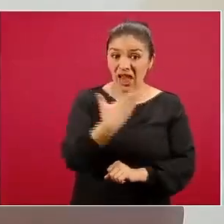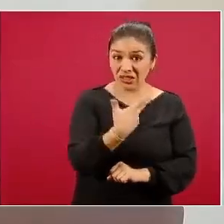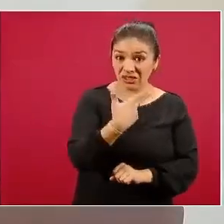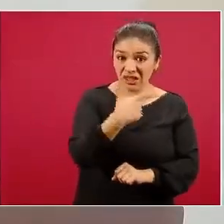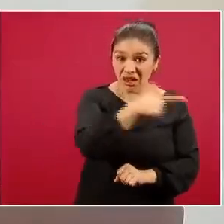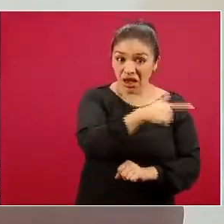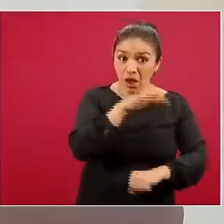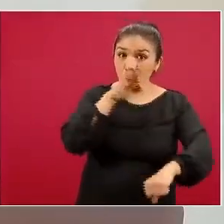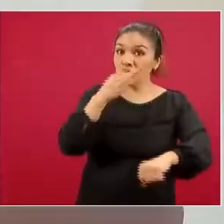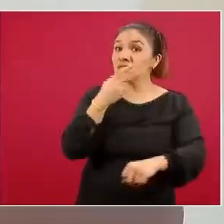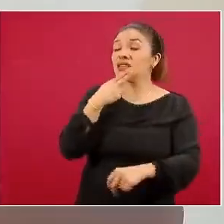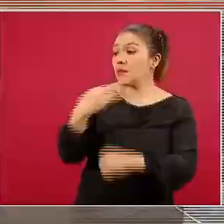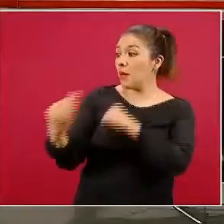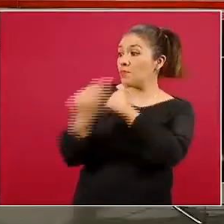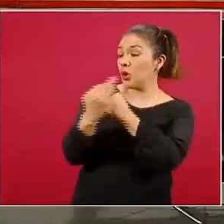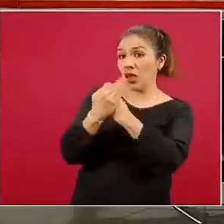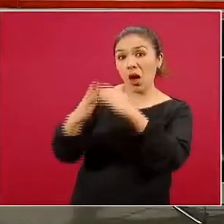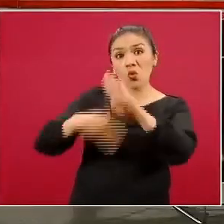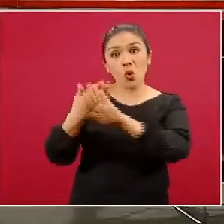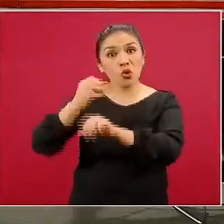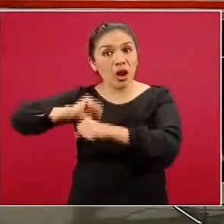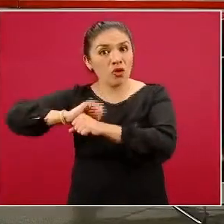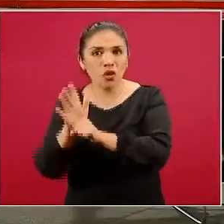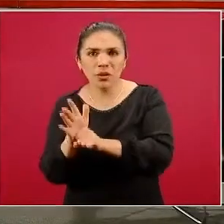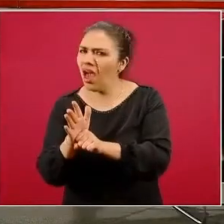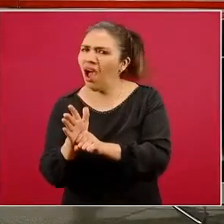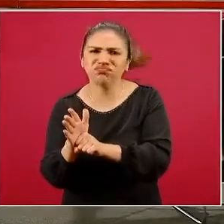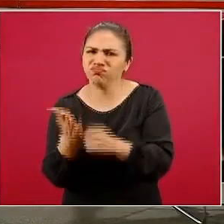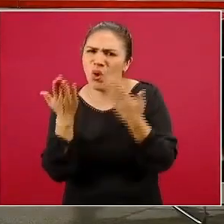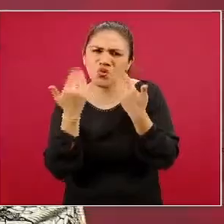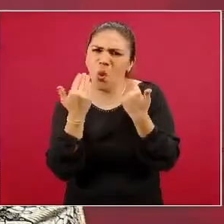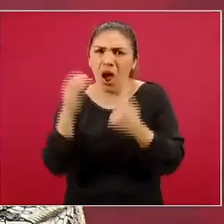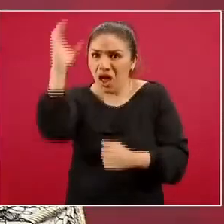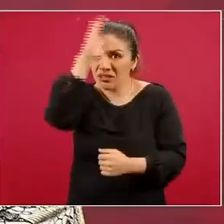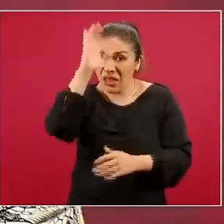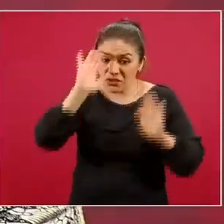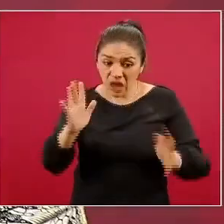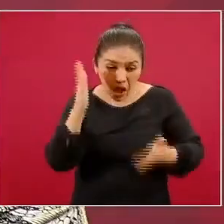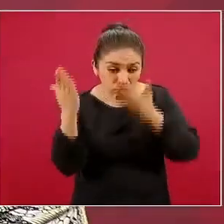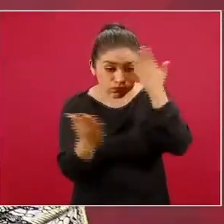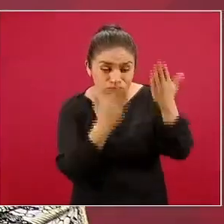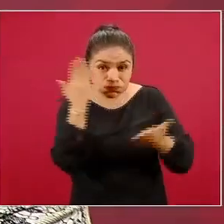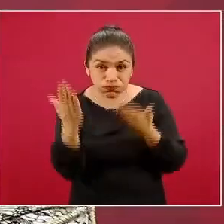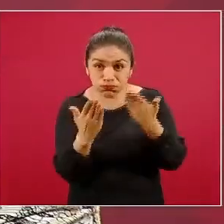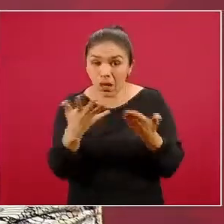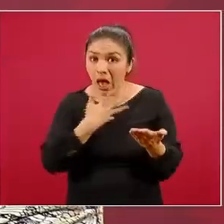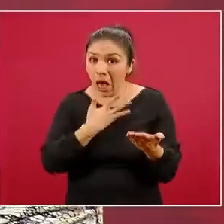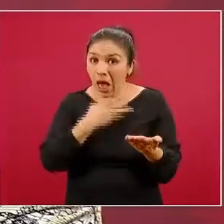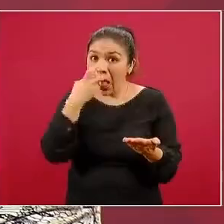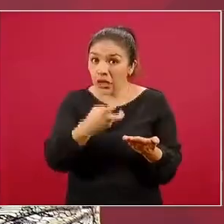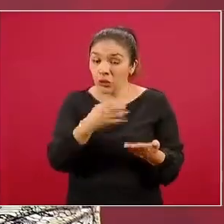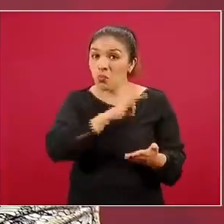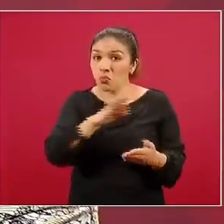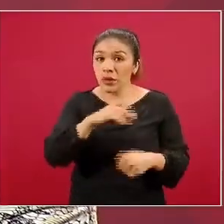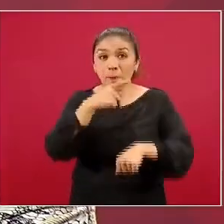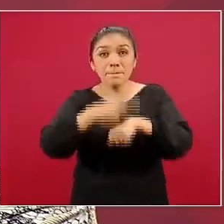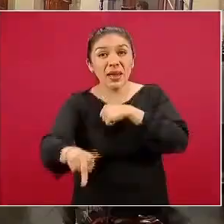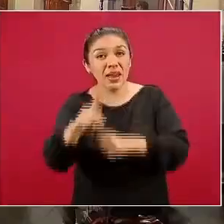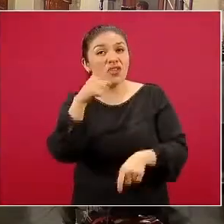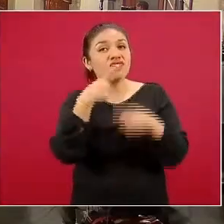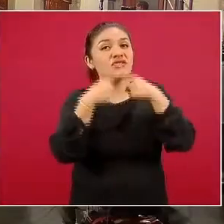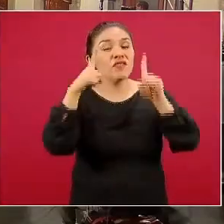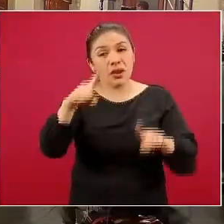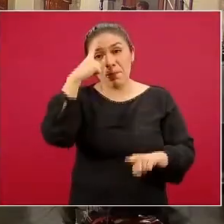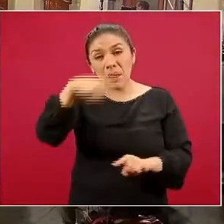no protegen contra la COVID-19. No hay evidencia científica tampoco de que exista un riesgo diferente